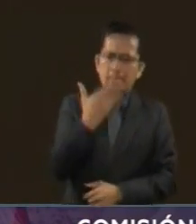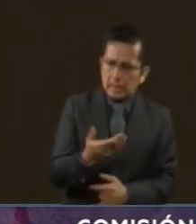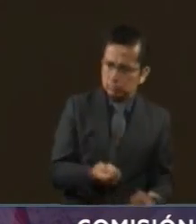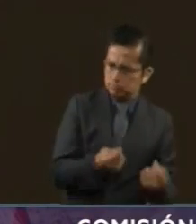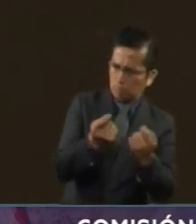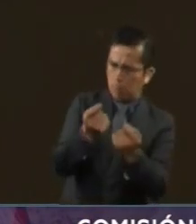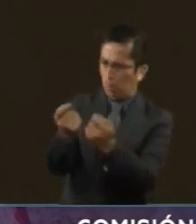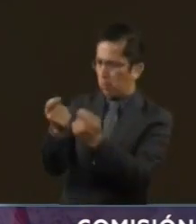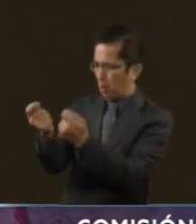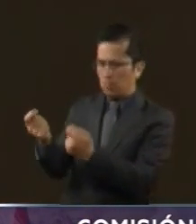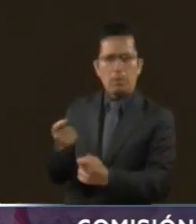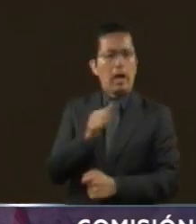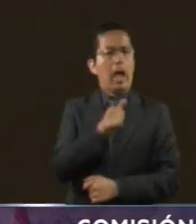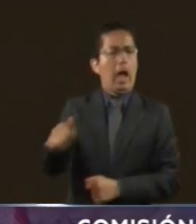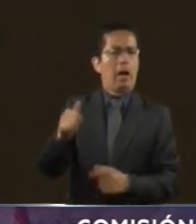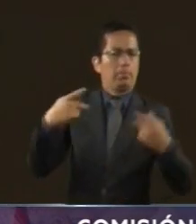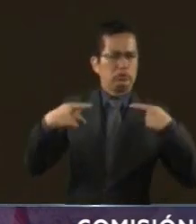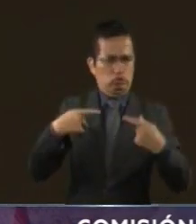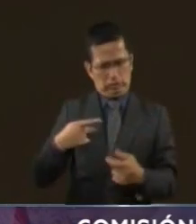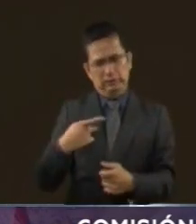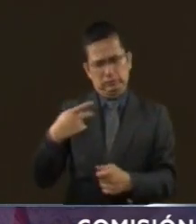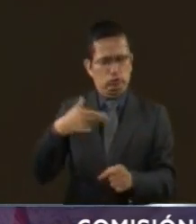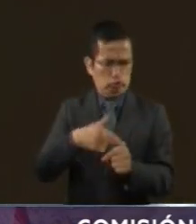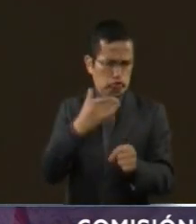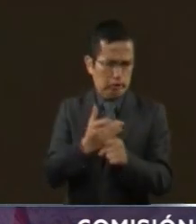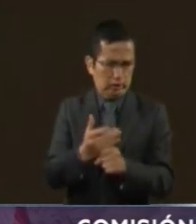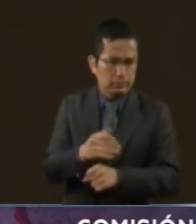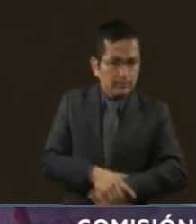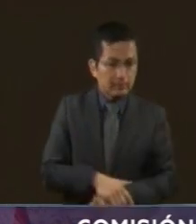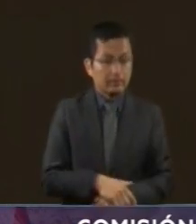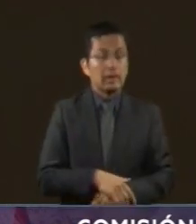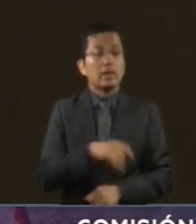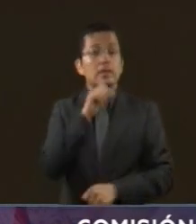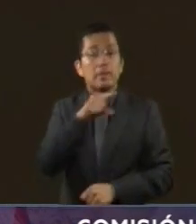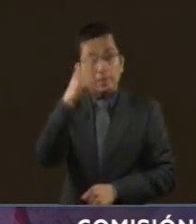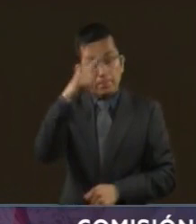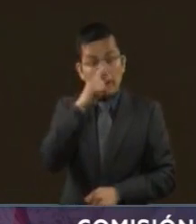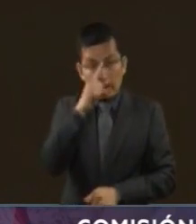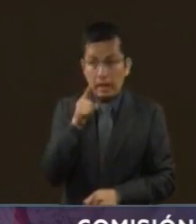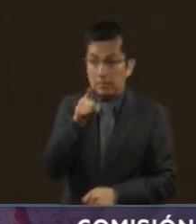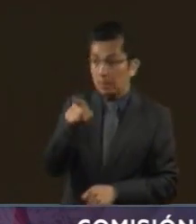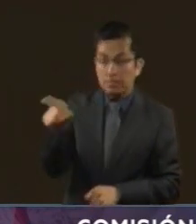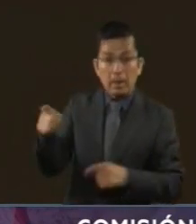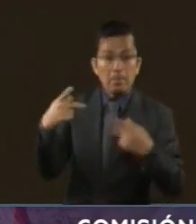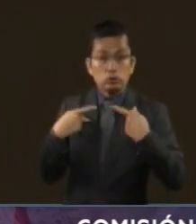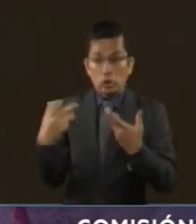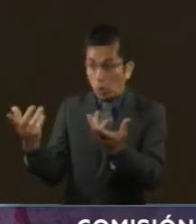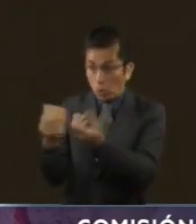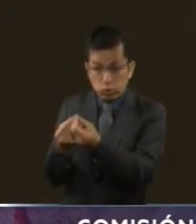titulares. Y en cuanto a los adjuntos auxiliares y cargos similares,